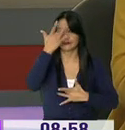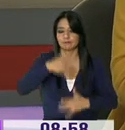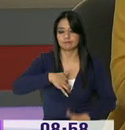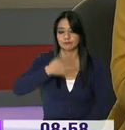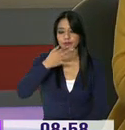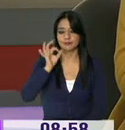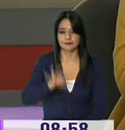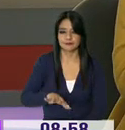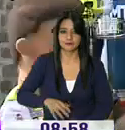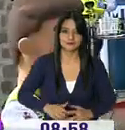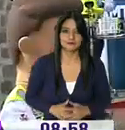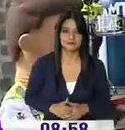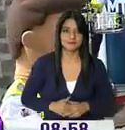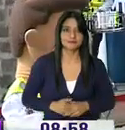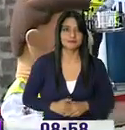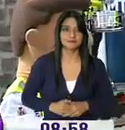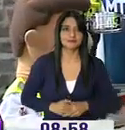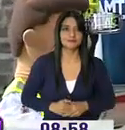coronavirus.